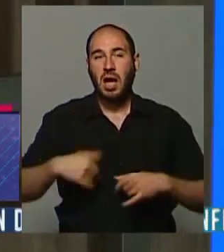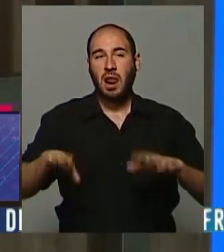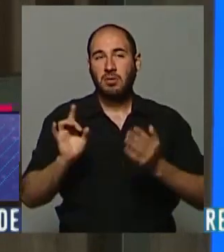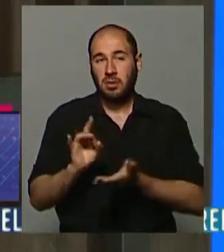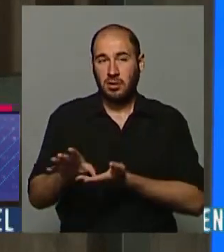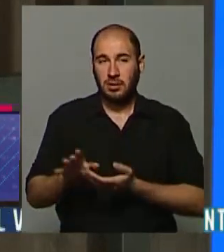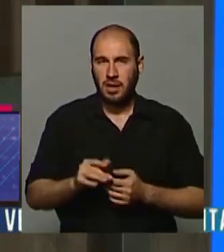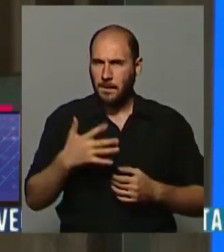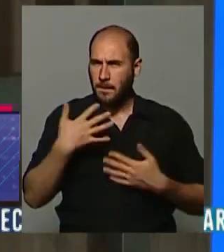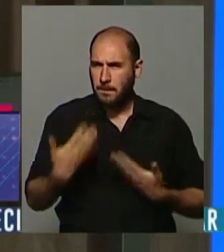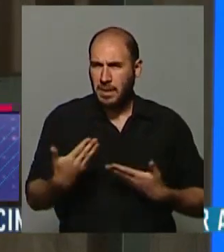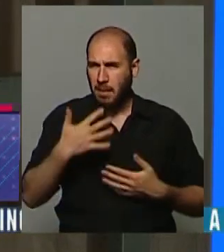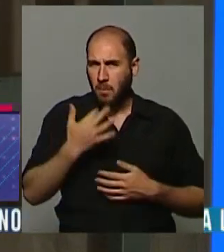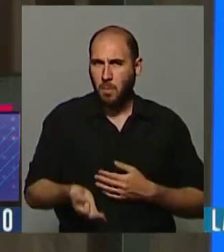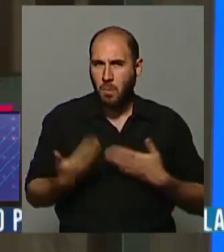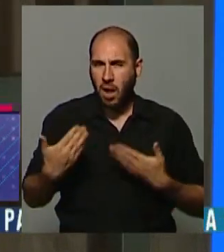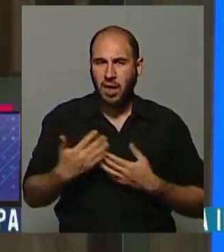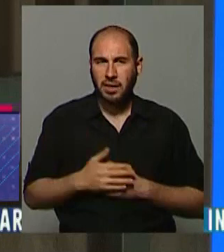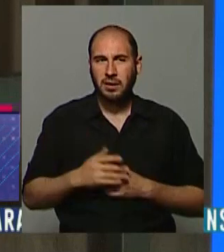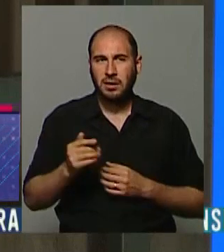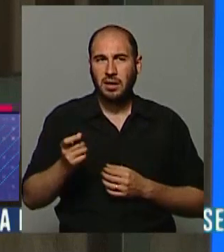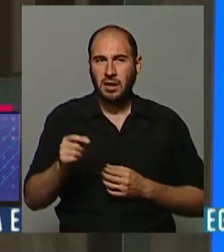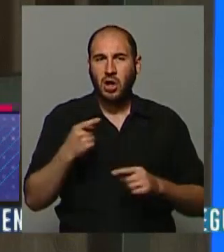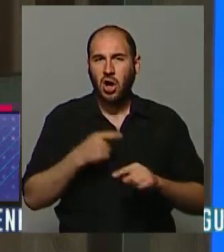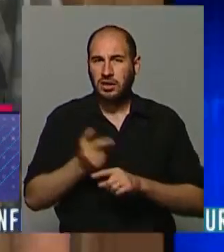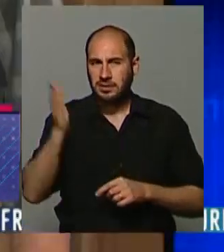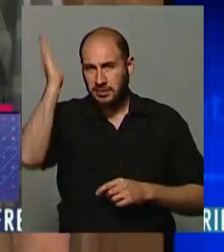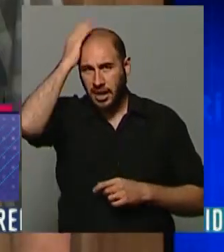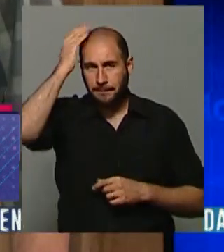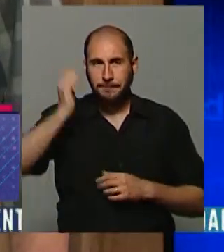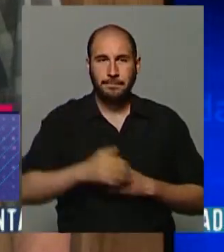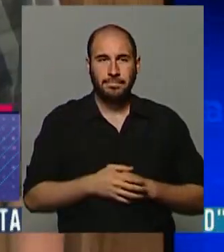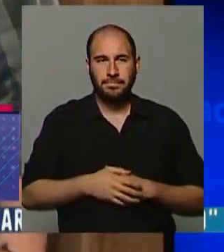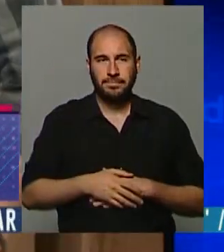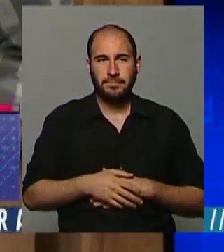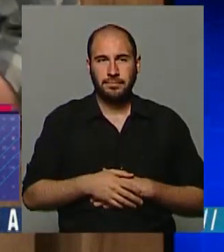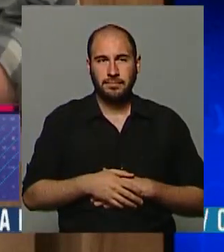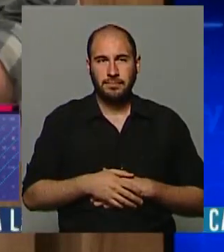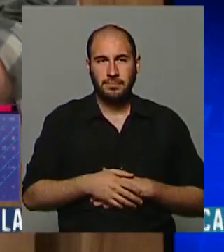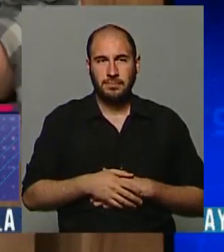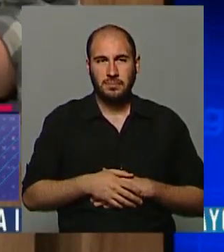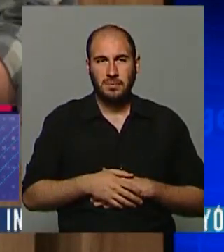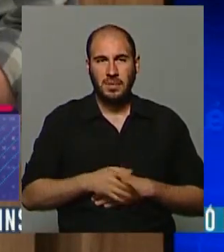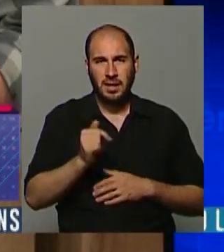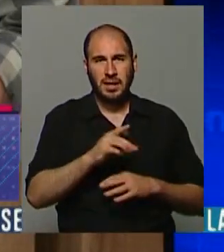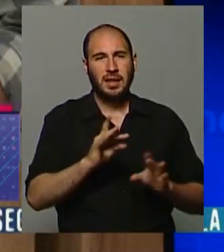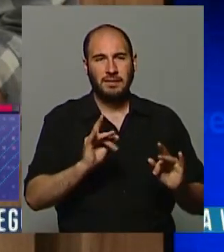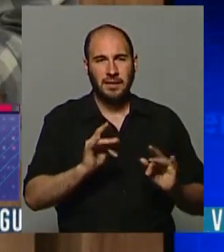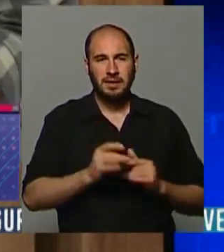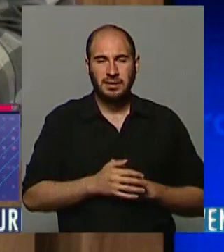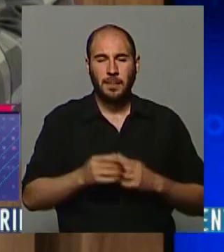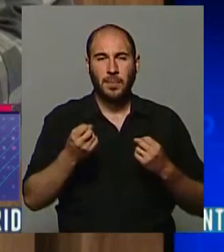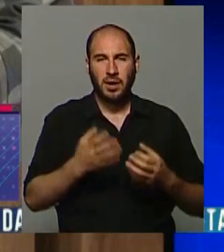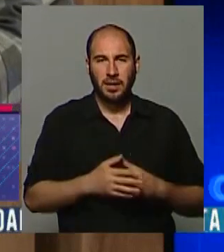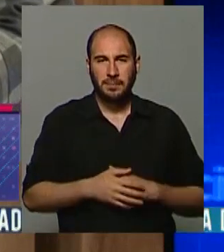destitución. ¿Es así? ¿Se puede dar? ¿Puede suceder esto con Donald Trump? Sin duda es difícil, porque